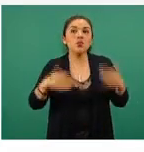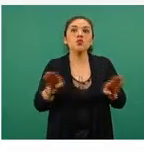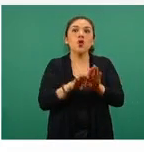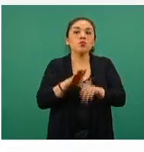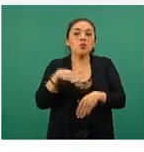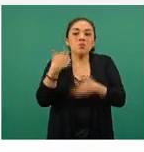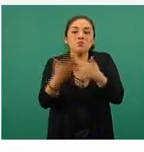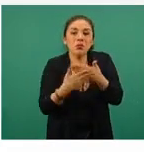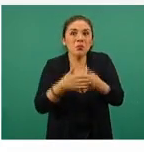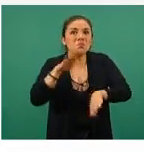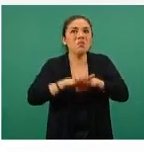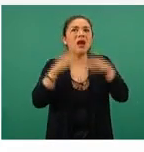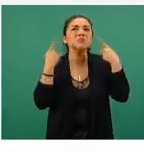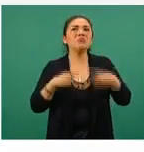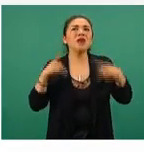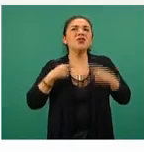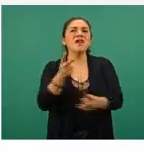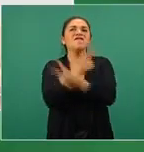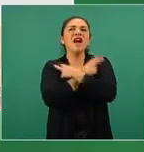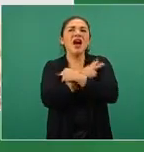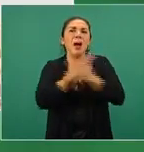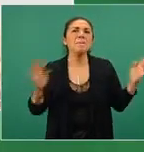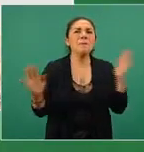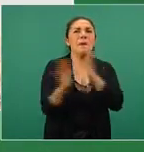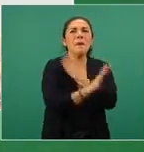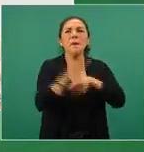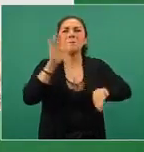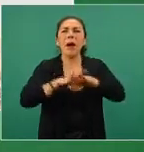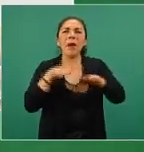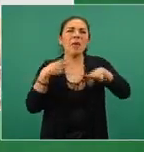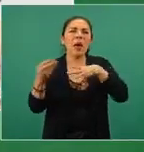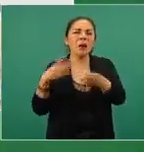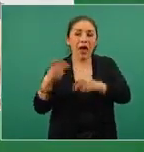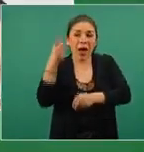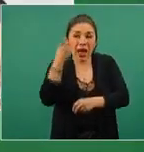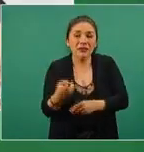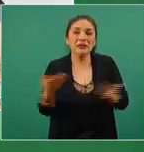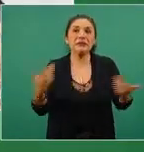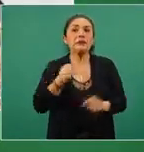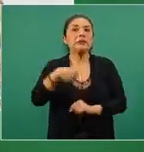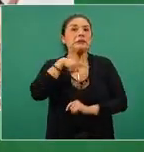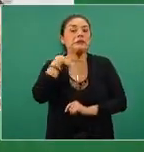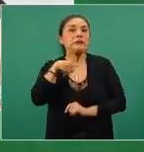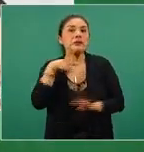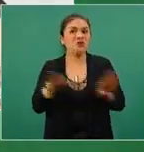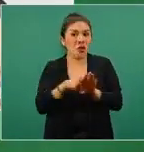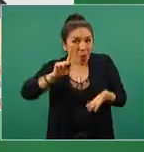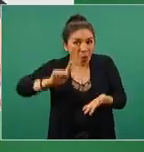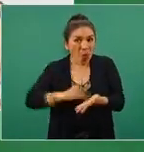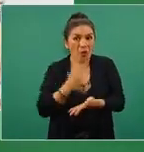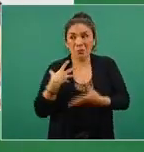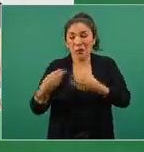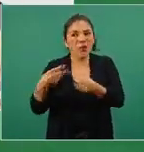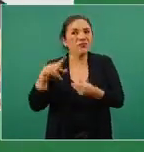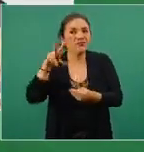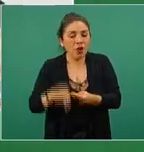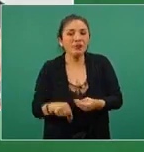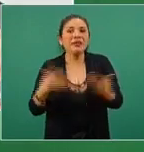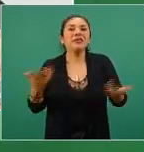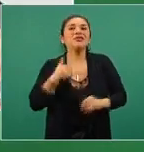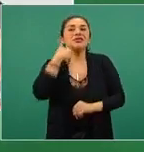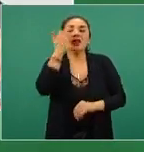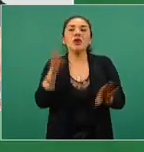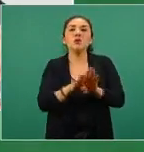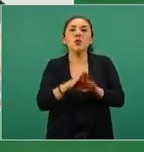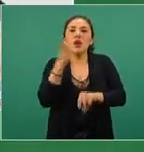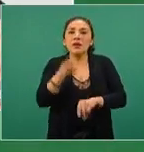una gran movilidad, un gran contacto social, la cual temíamos que se diera un brote y queríamos que